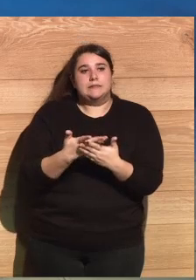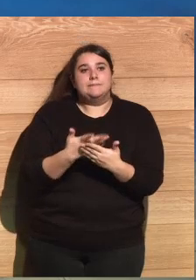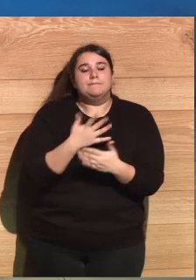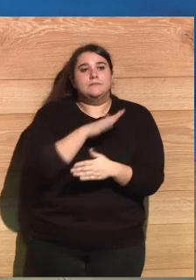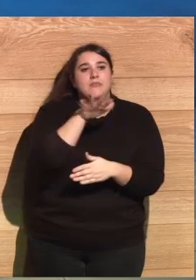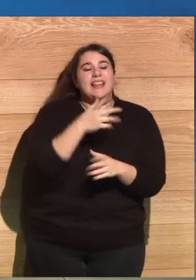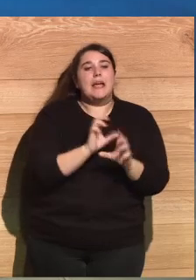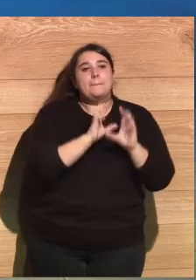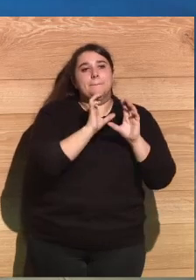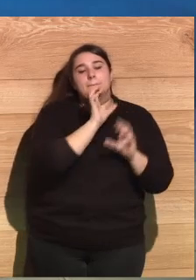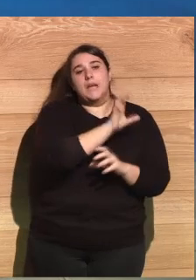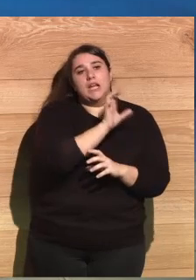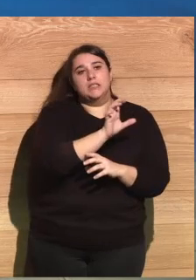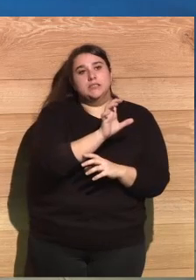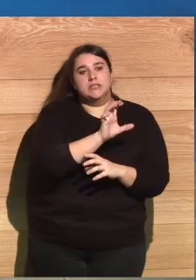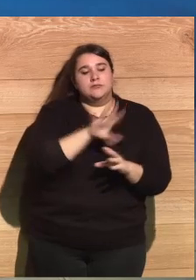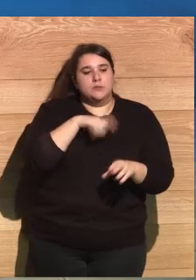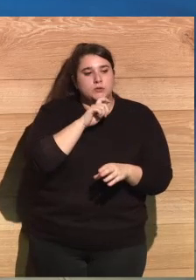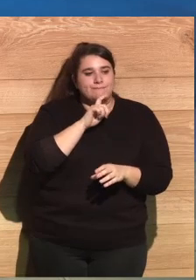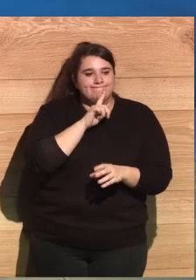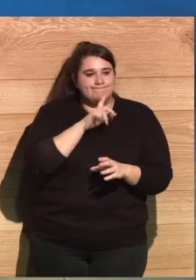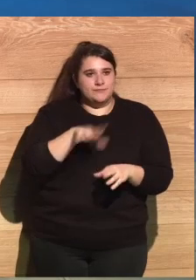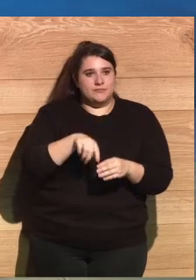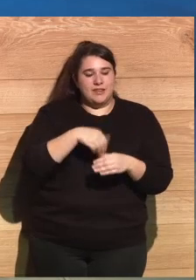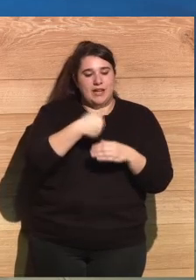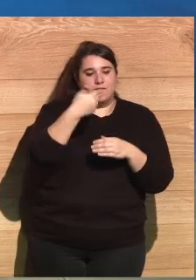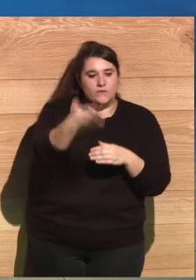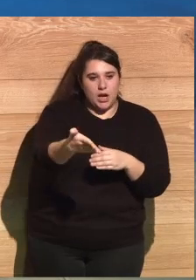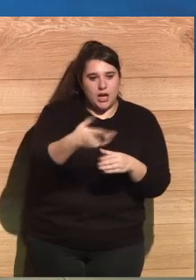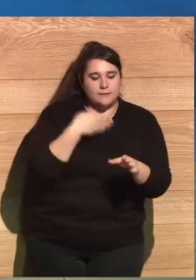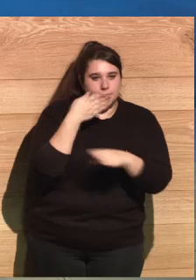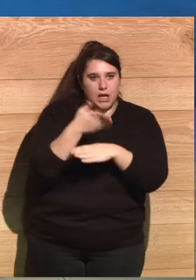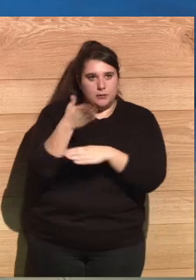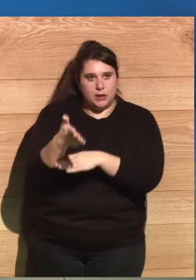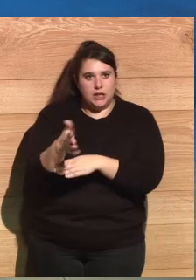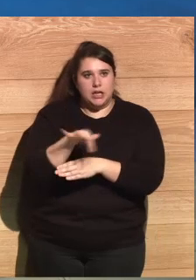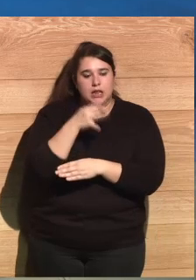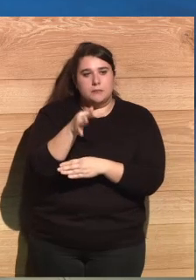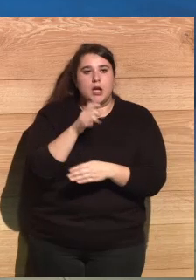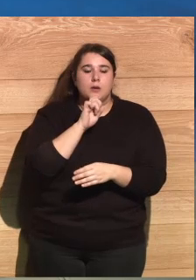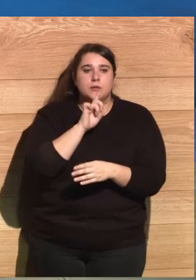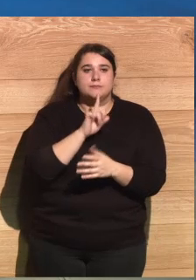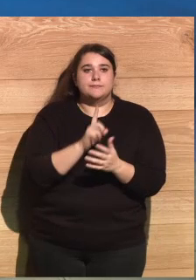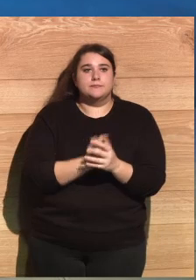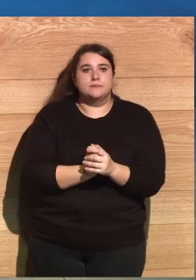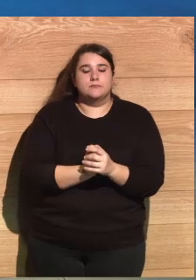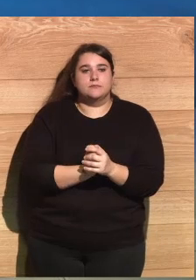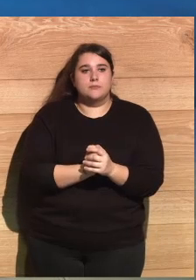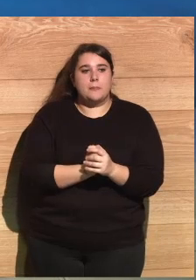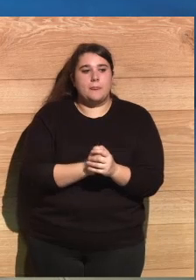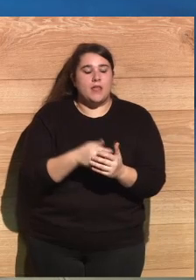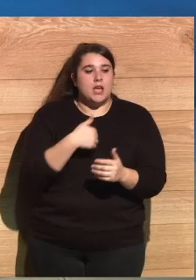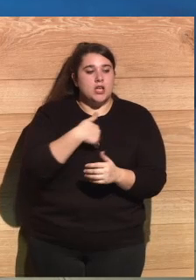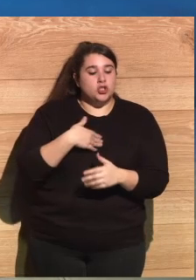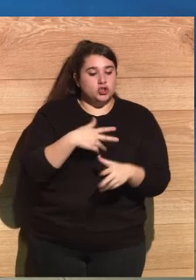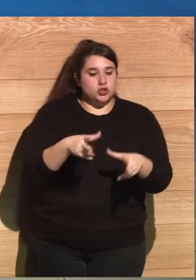país muy replegado sobre sí mismo, ahora es un país que no solo sale fuera, sino que adopta posiciones